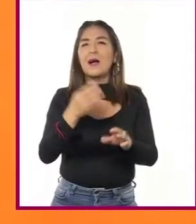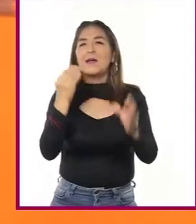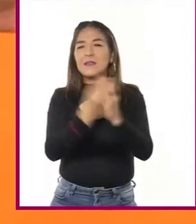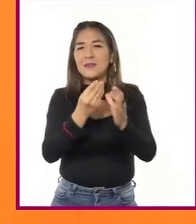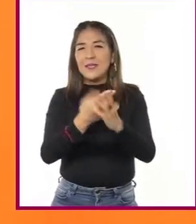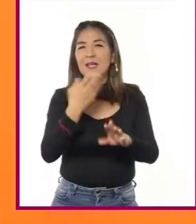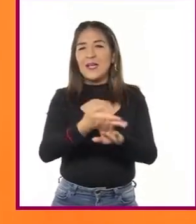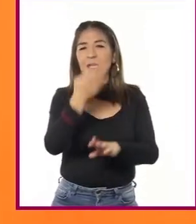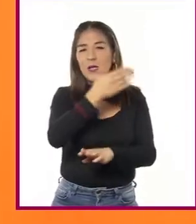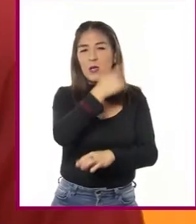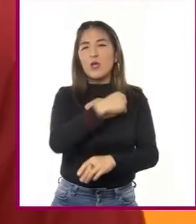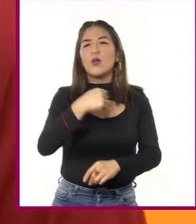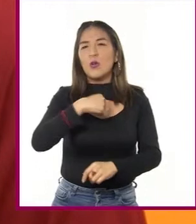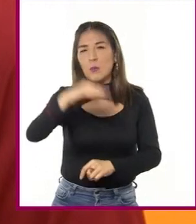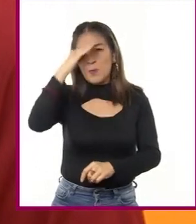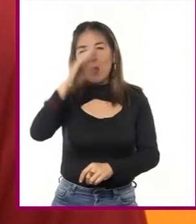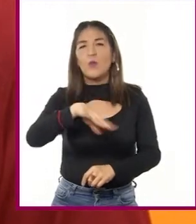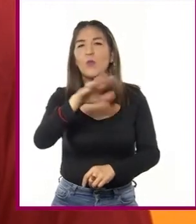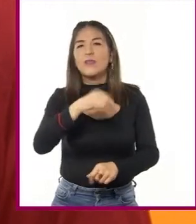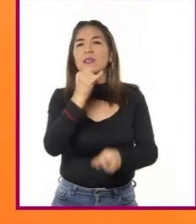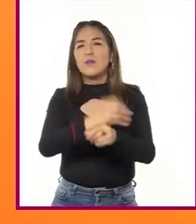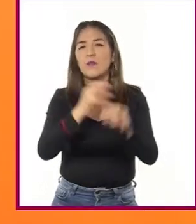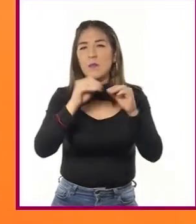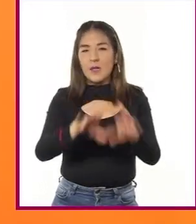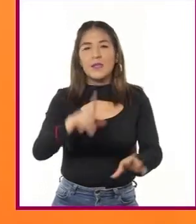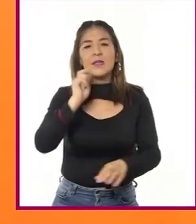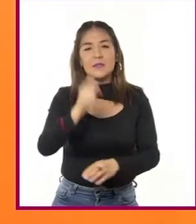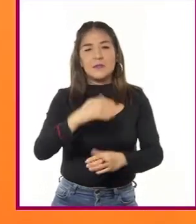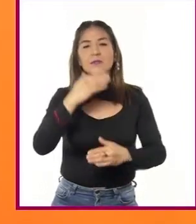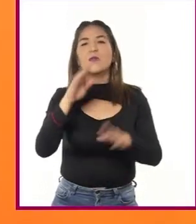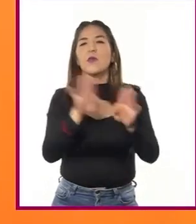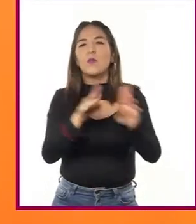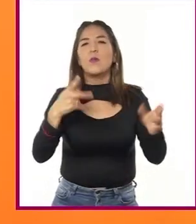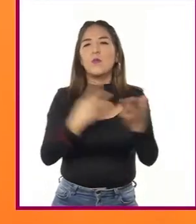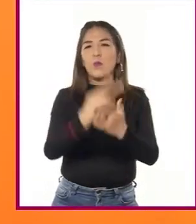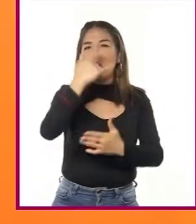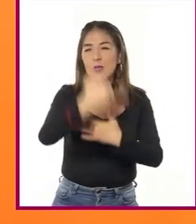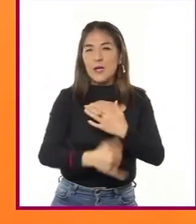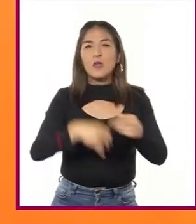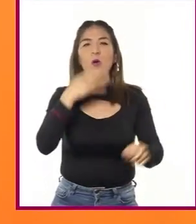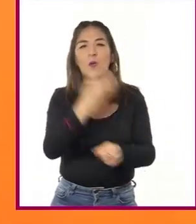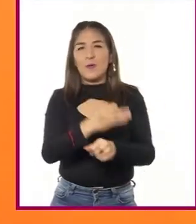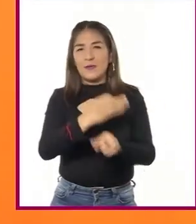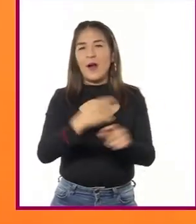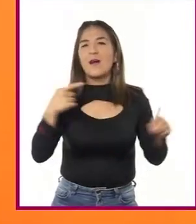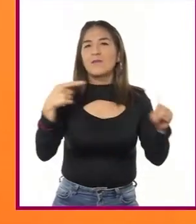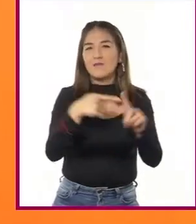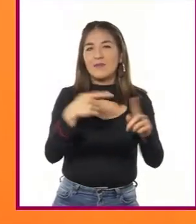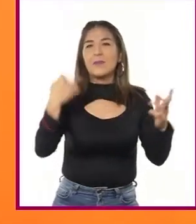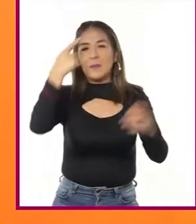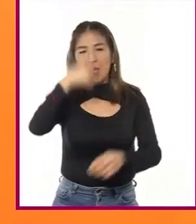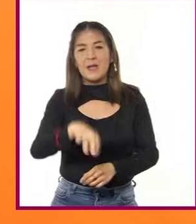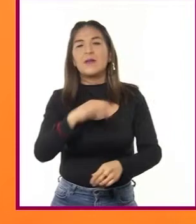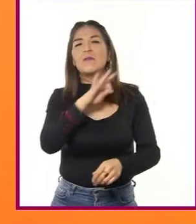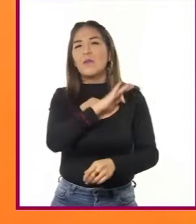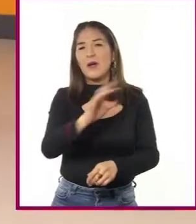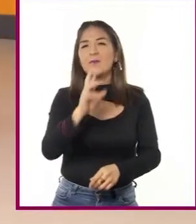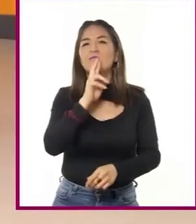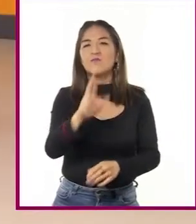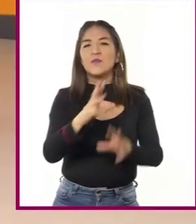anteriores, buscar información es parte de las fases del proyecto en el que nos encontramos para poder darle